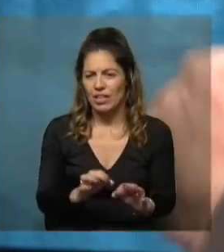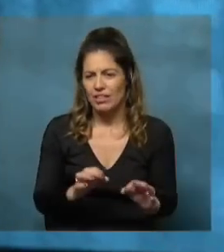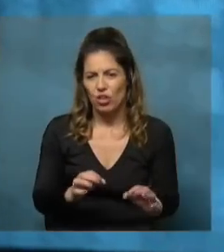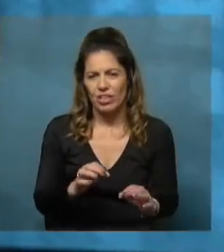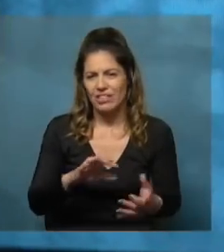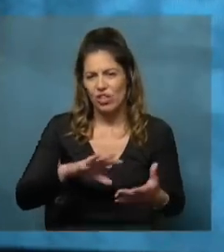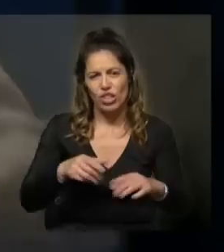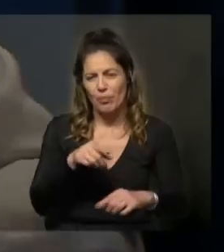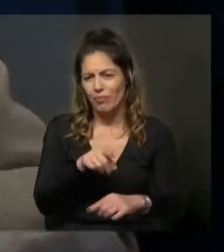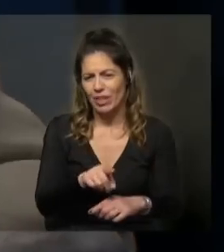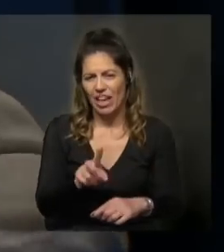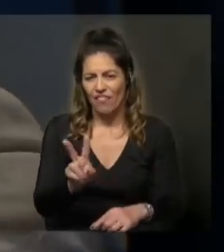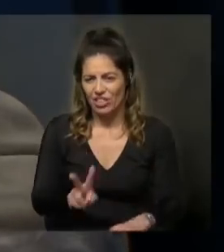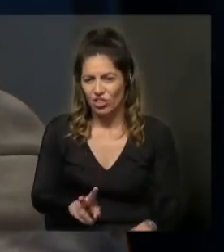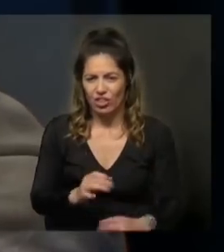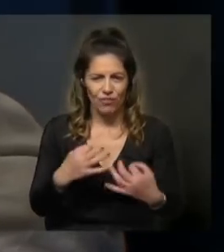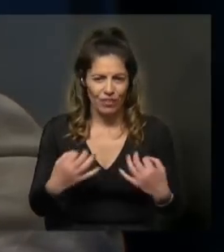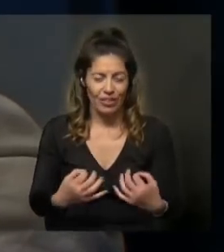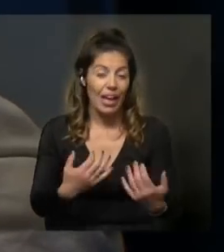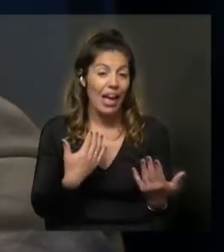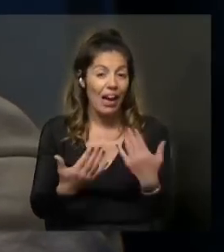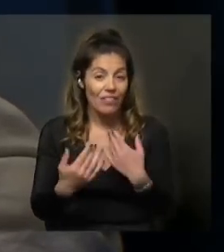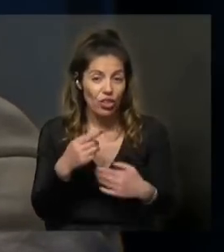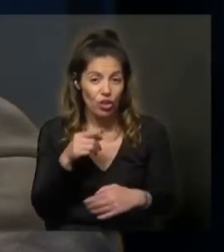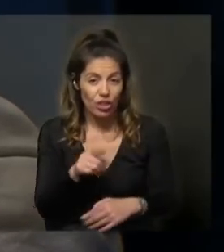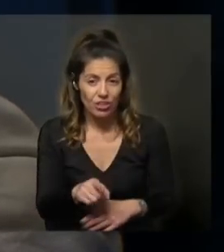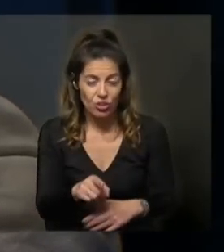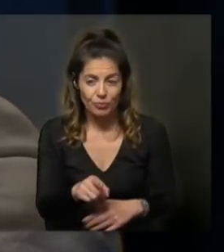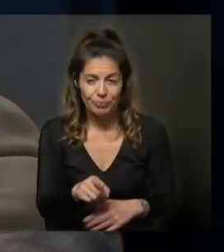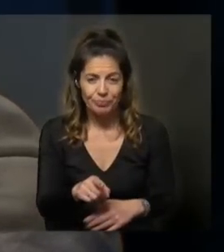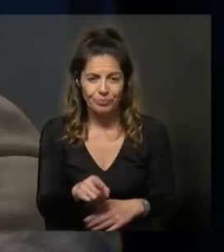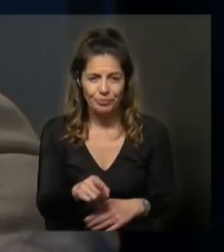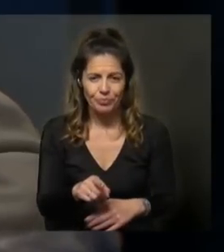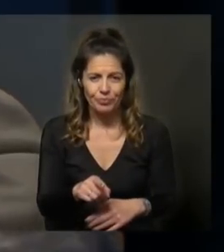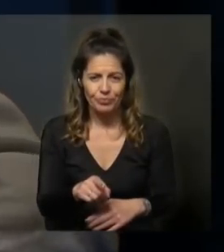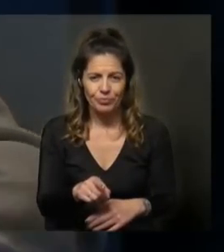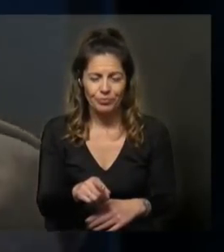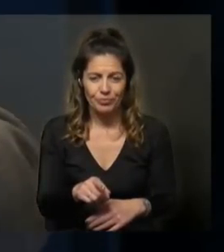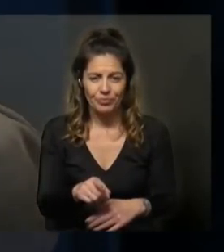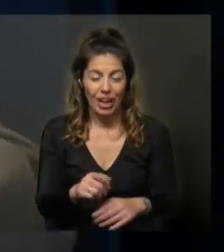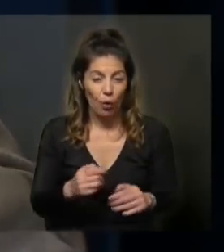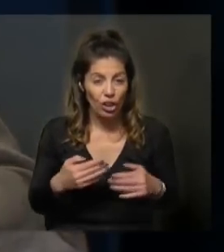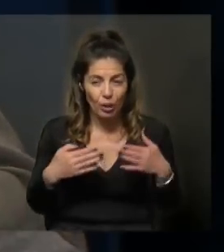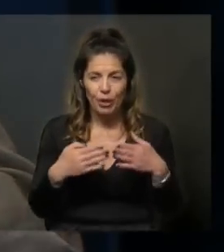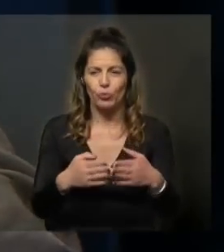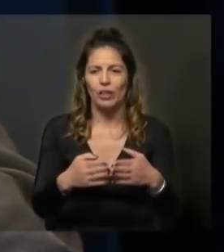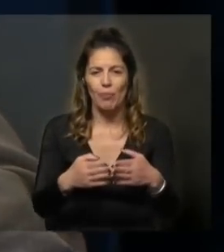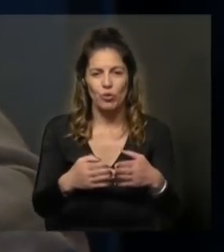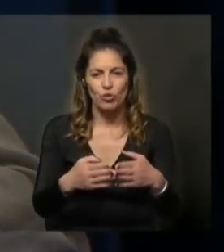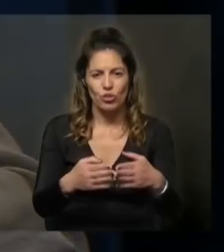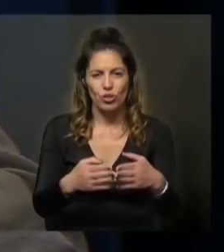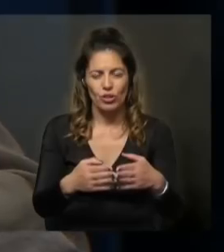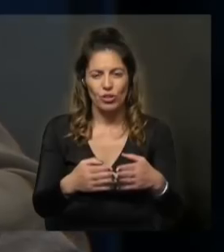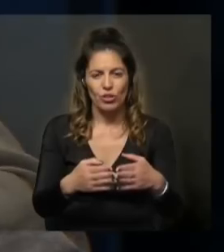temas hablando de eso precisamente te preguntamos